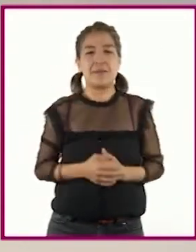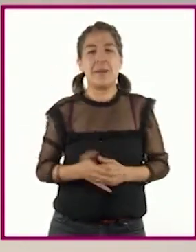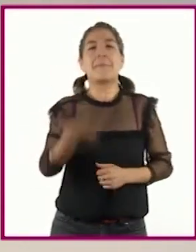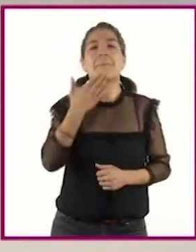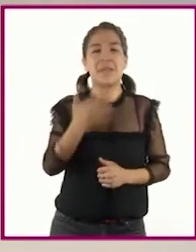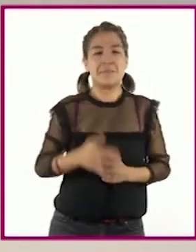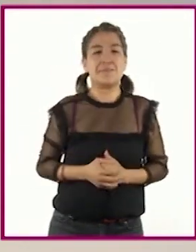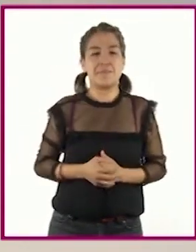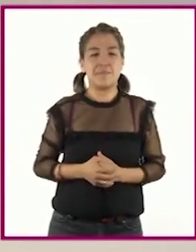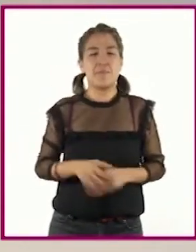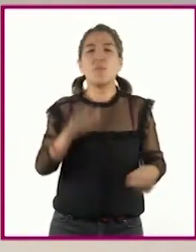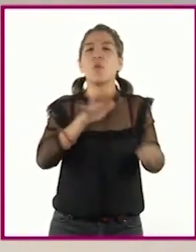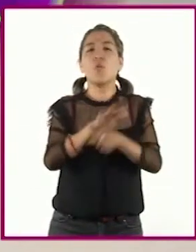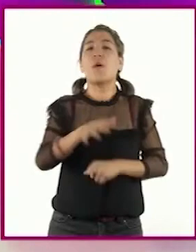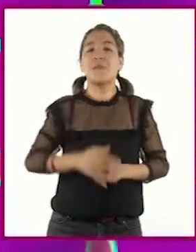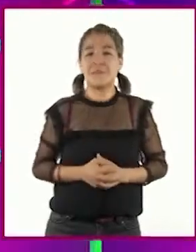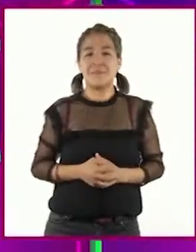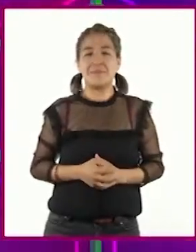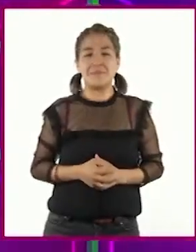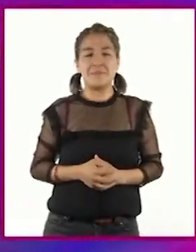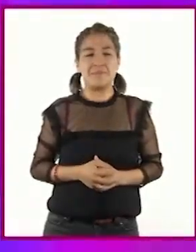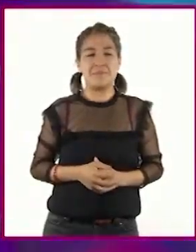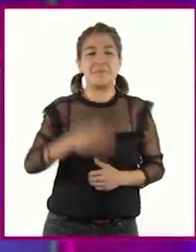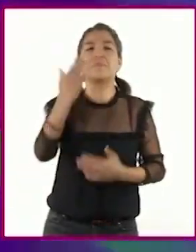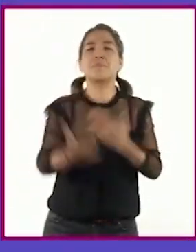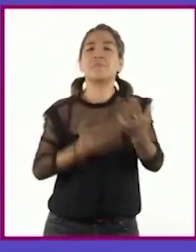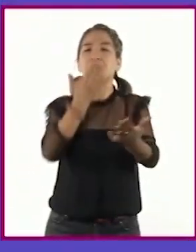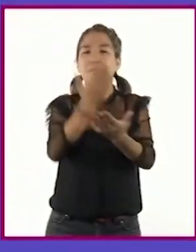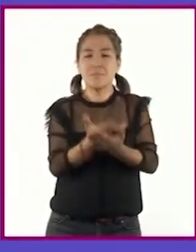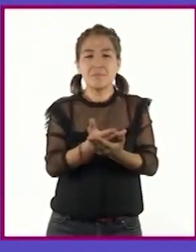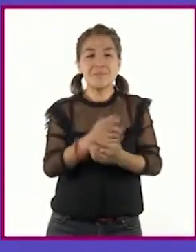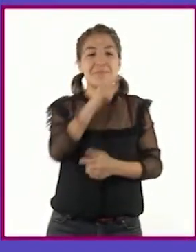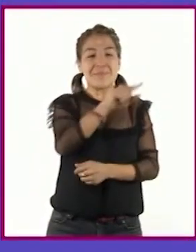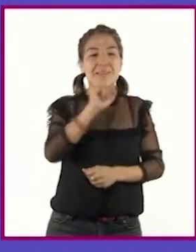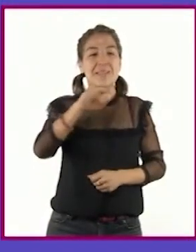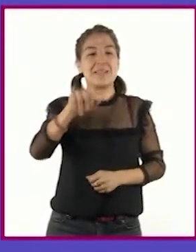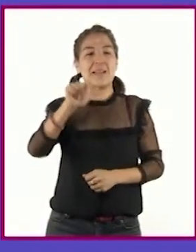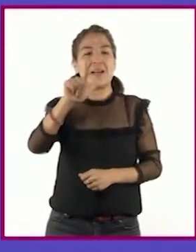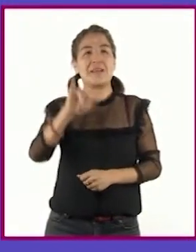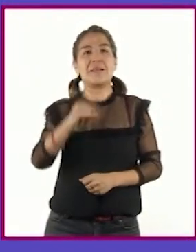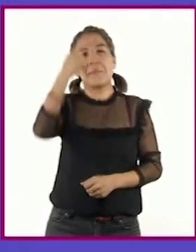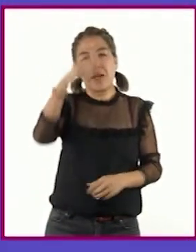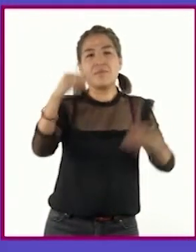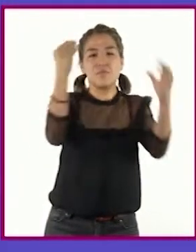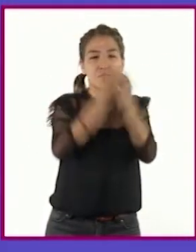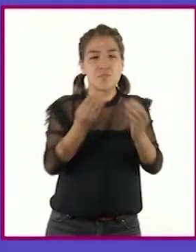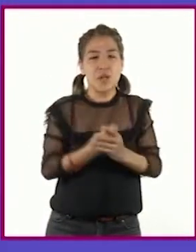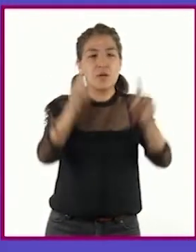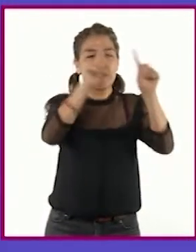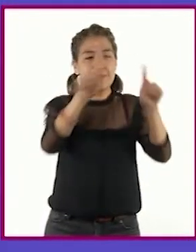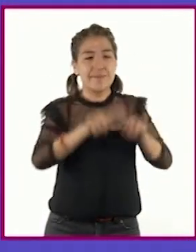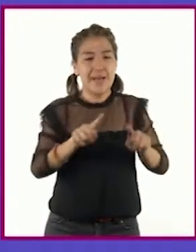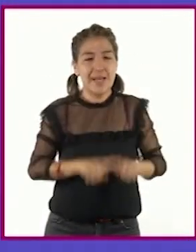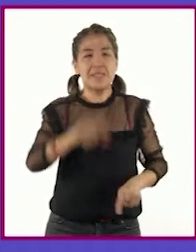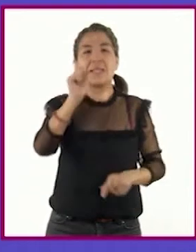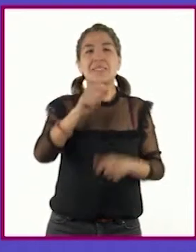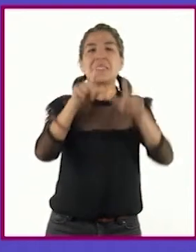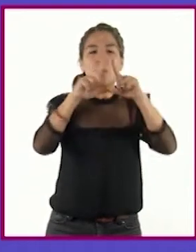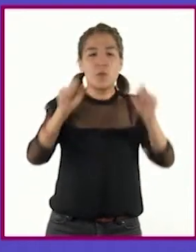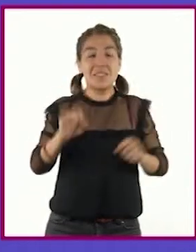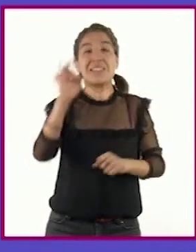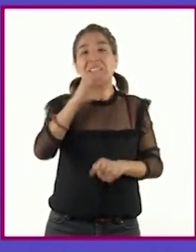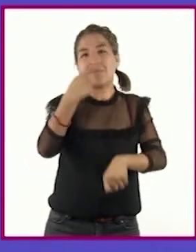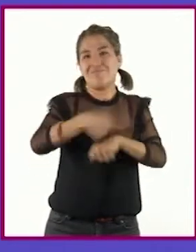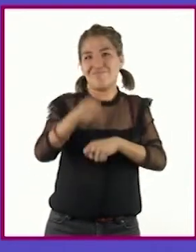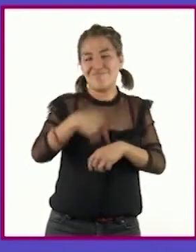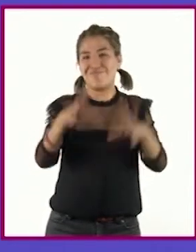Muy bien. ¿Cuáles son? Propuesta del INALI para la clasificación de las variantes lingüísticas por su grado de riesgo de